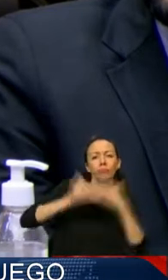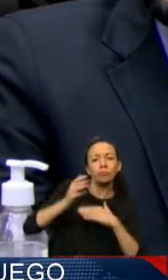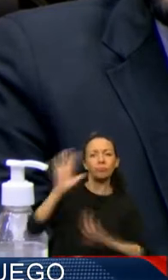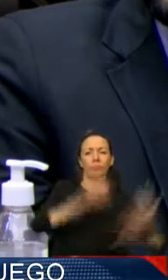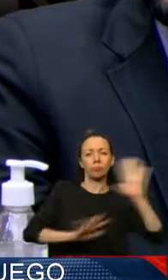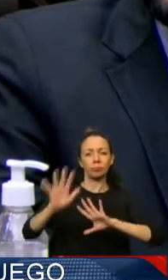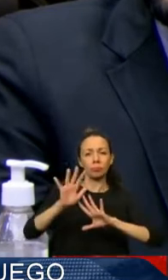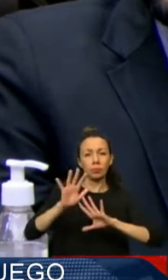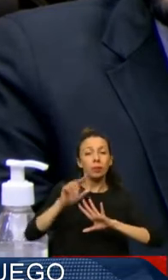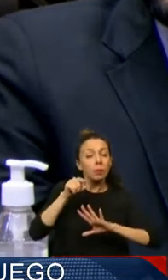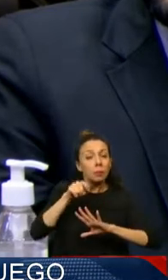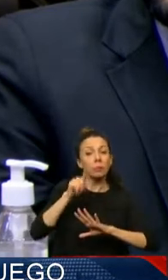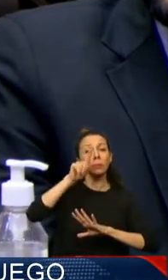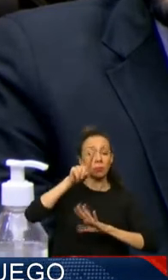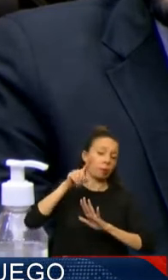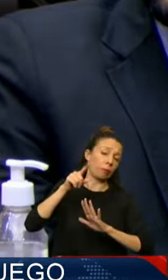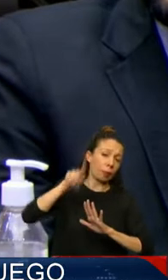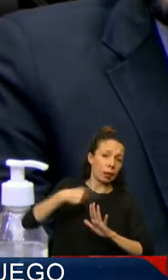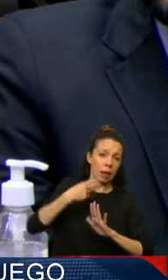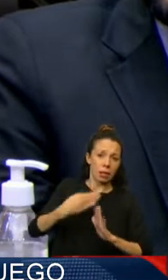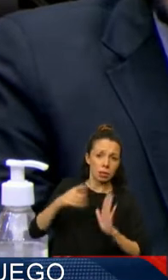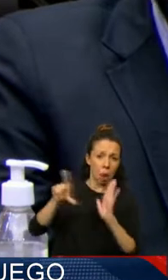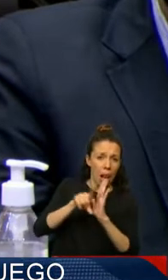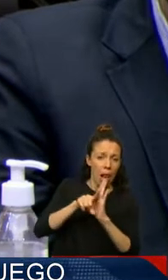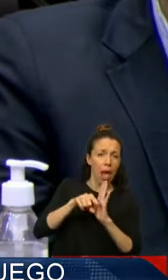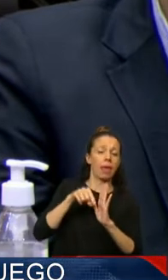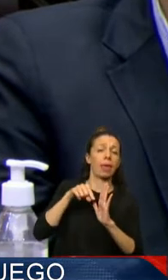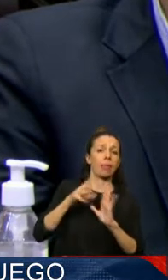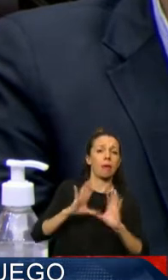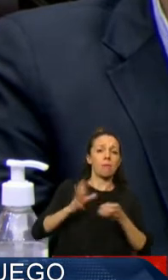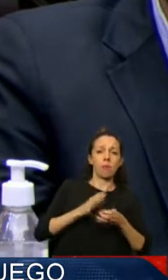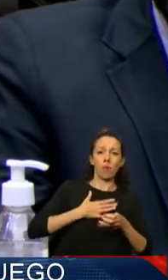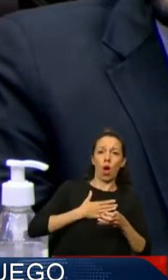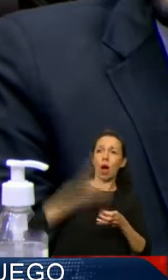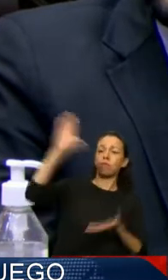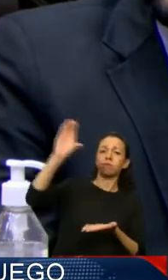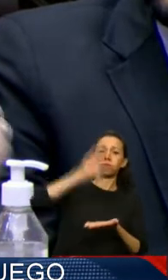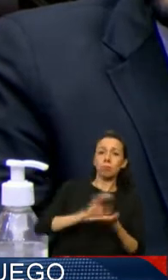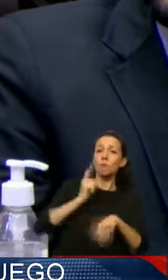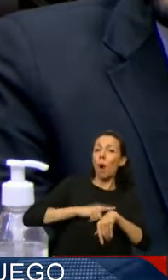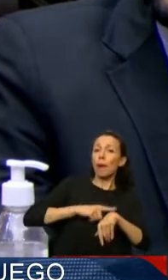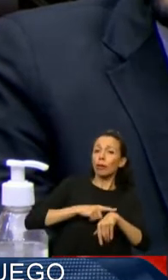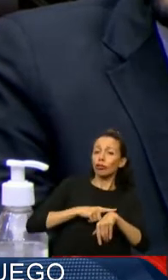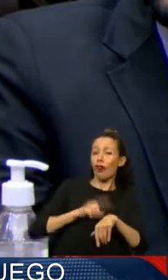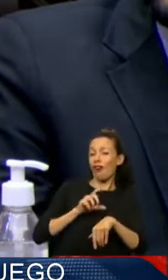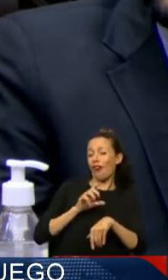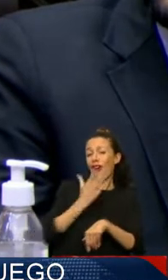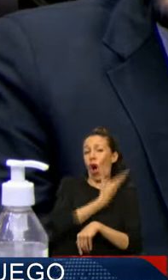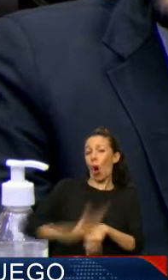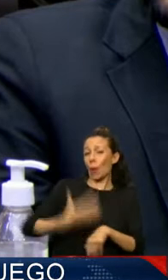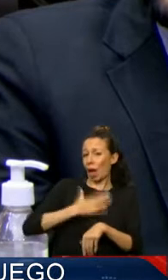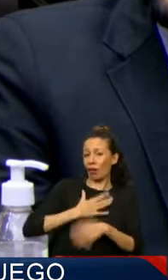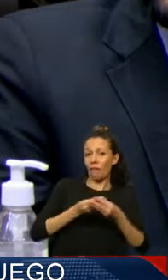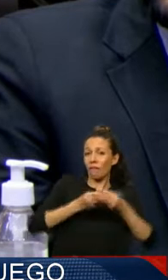por mi bloque, sino por otros bloques de la legislatura. Y cuando finalicé mi gobierno, 150 millones de esos